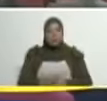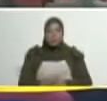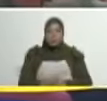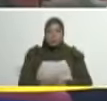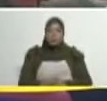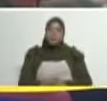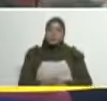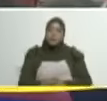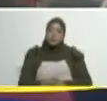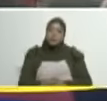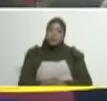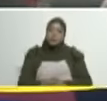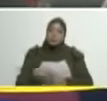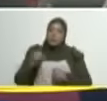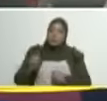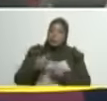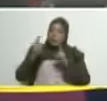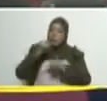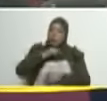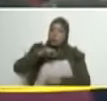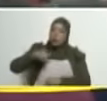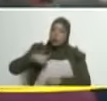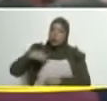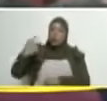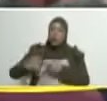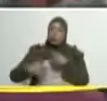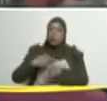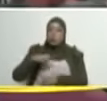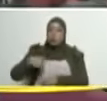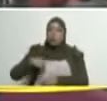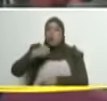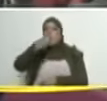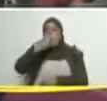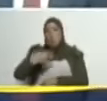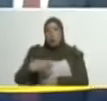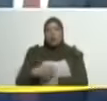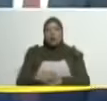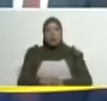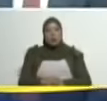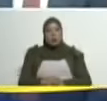Y yo les dije, lo que hemos hecho es bueno,